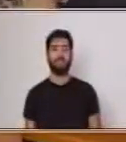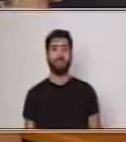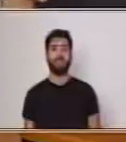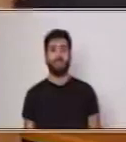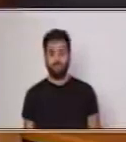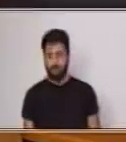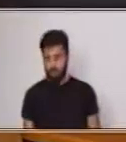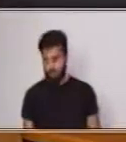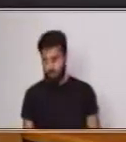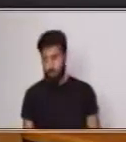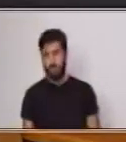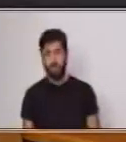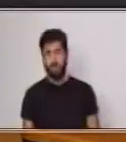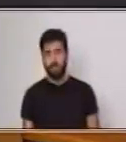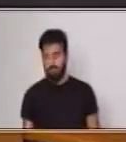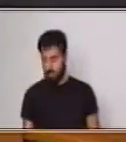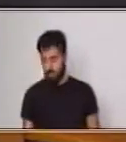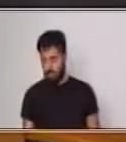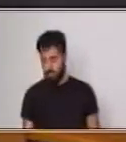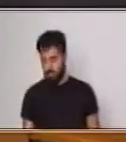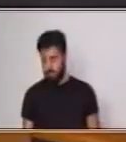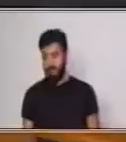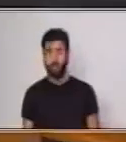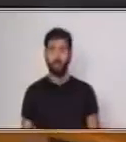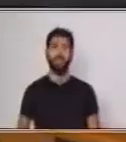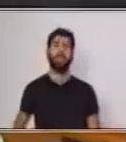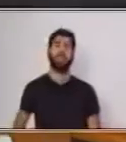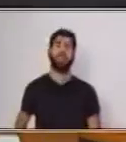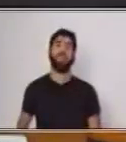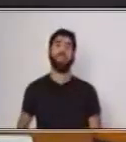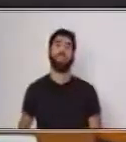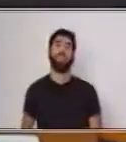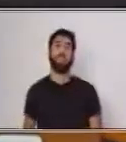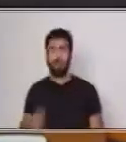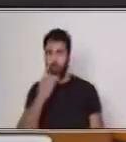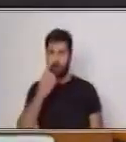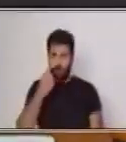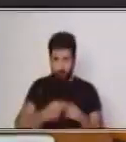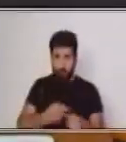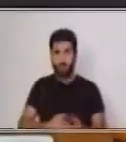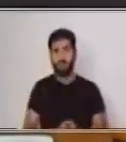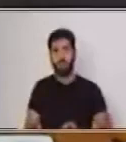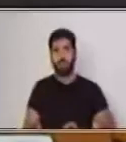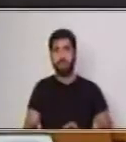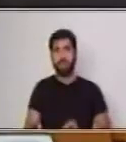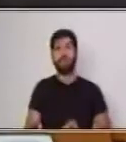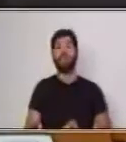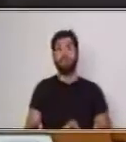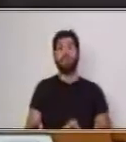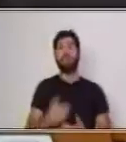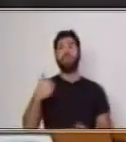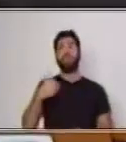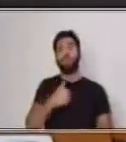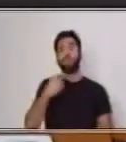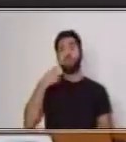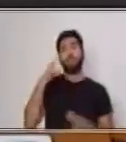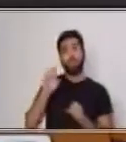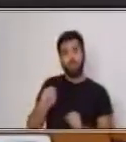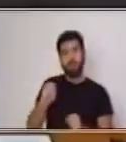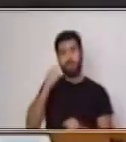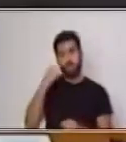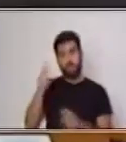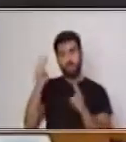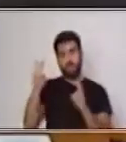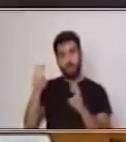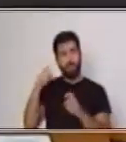nuestro texto. Por ejemplo, tenemos el texto acá. Dice, el mouse, estamos hablando